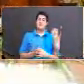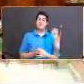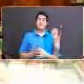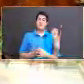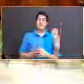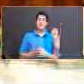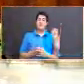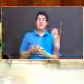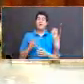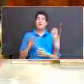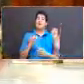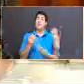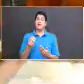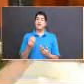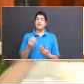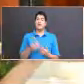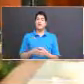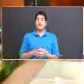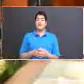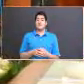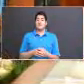¿Y qué les pasó?